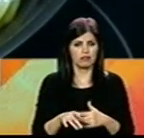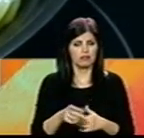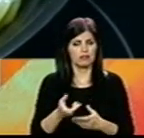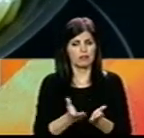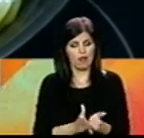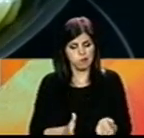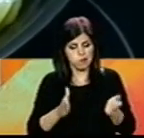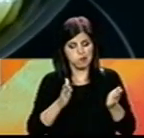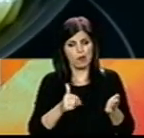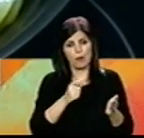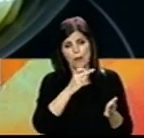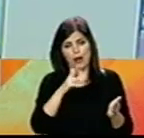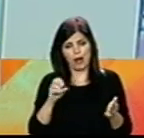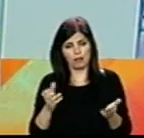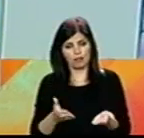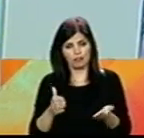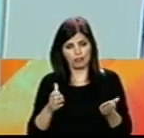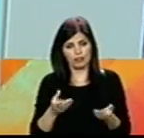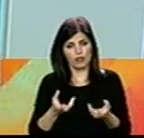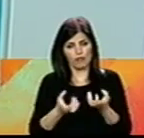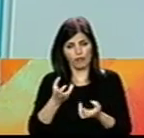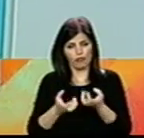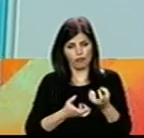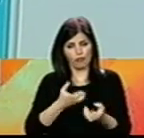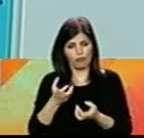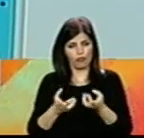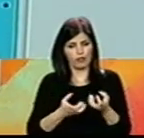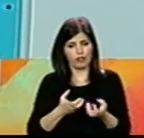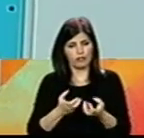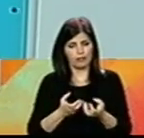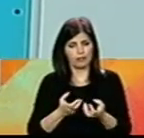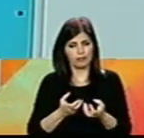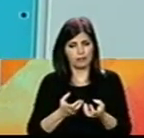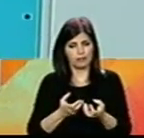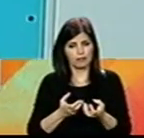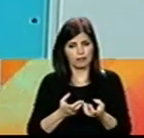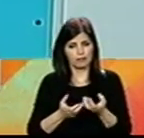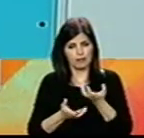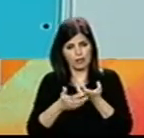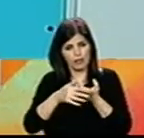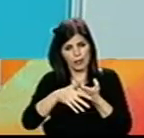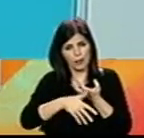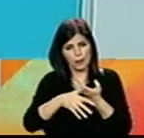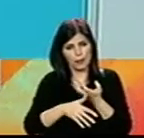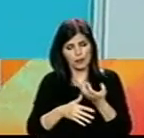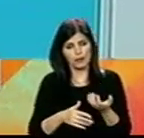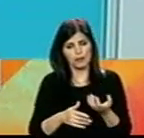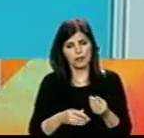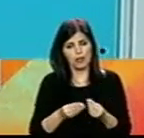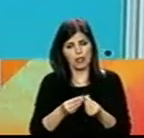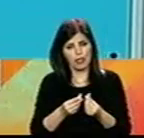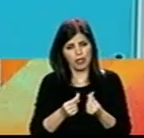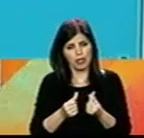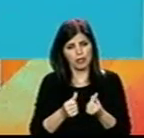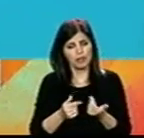de barro en la que tienes el aceite, vas confitando y luego decantas lo que es el agua que suelta, la gelatina, y haces la emulsión.